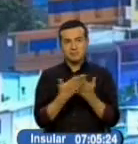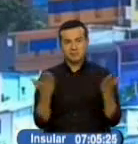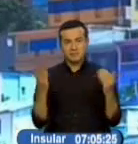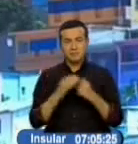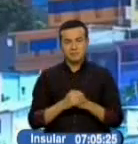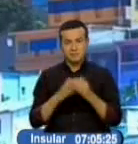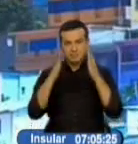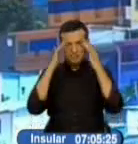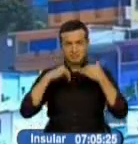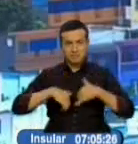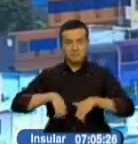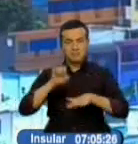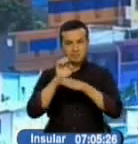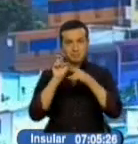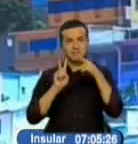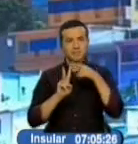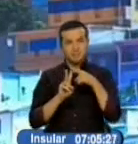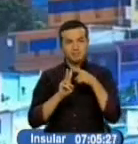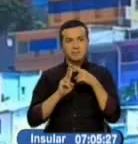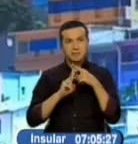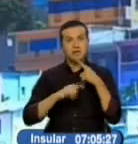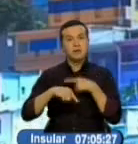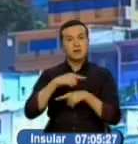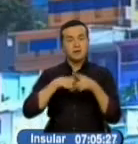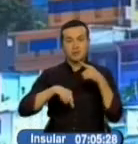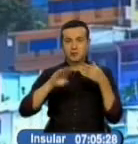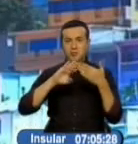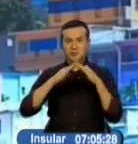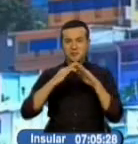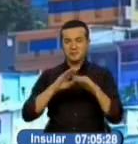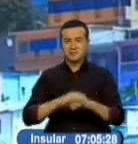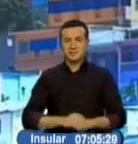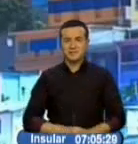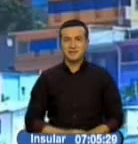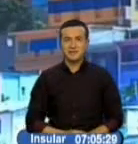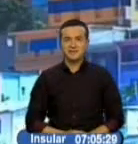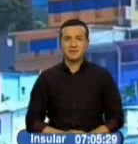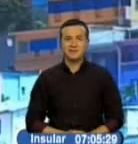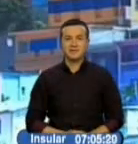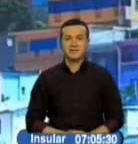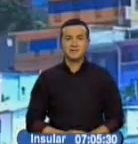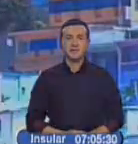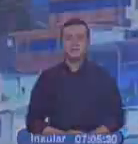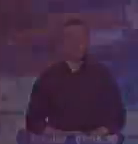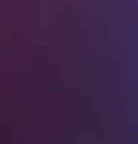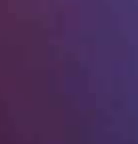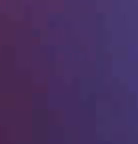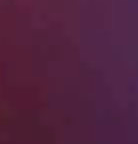informativo. Manténgase en la pantalla de Ecuador TV, ya se viene la comunidad. We'll be right back.